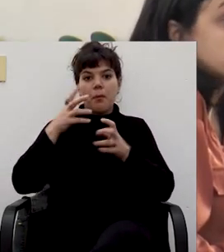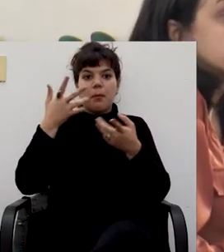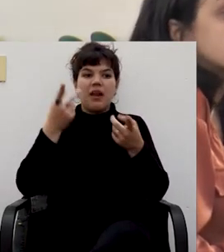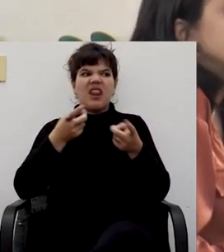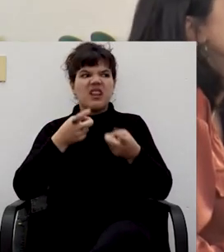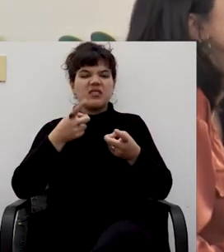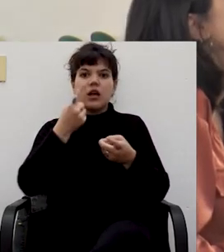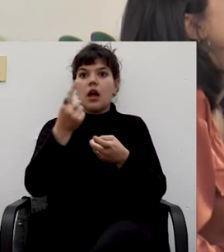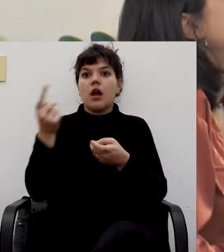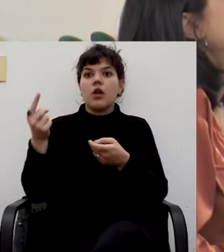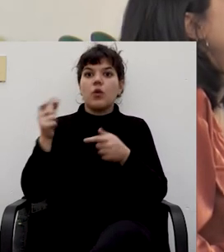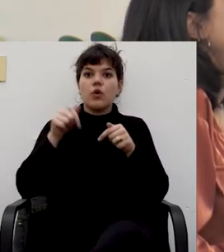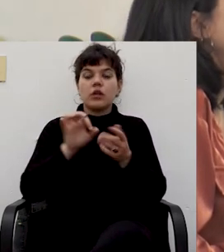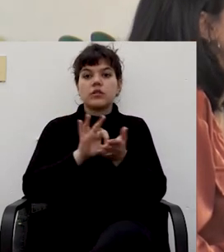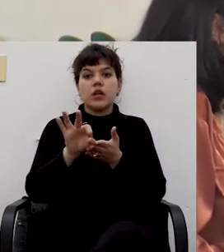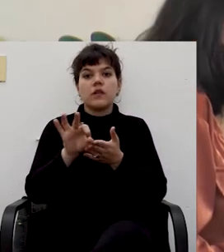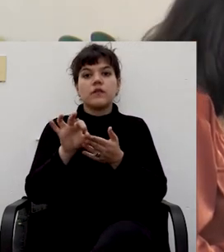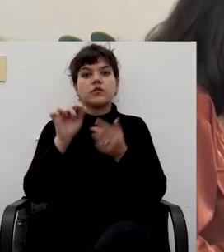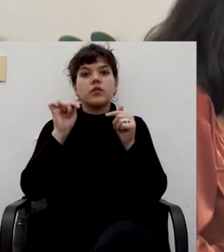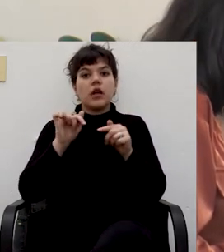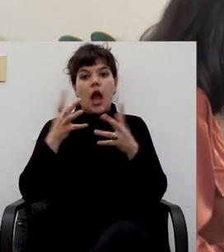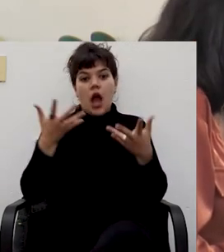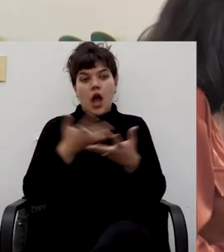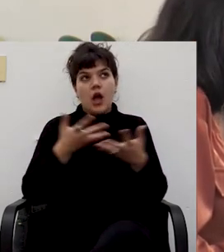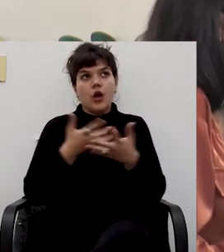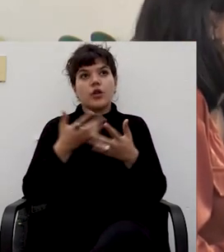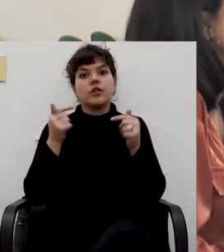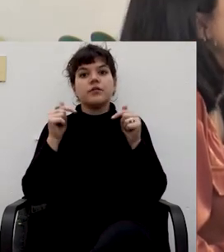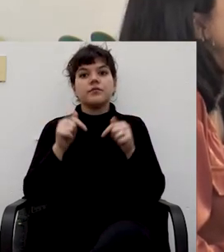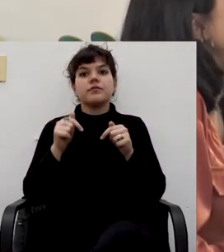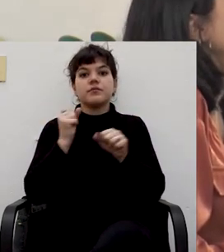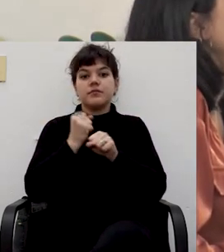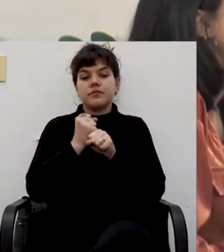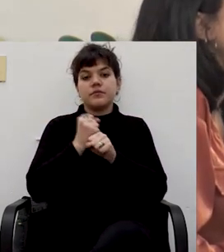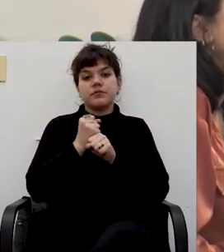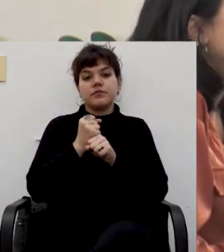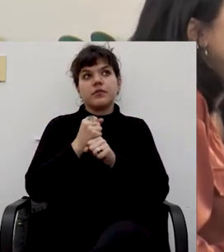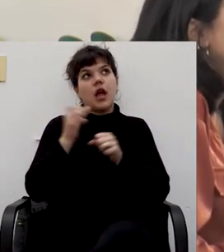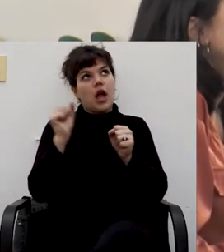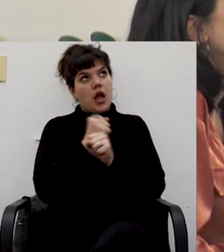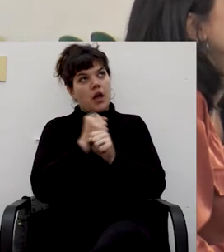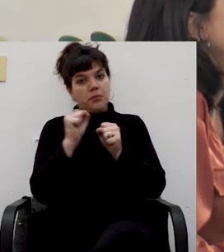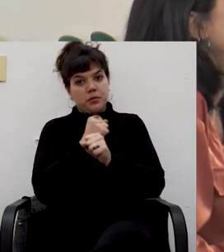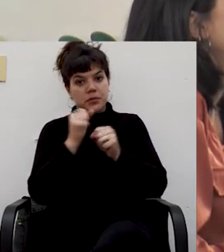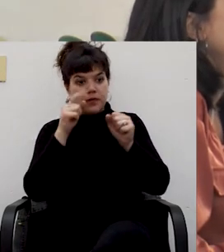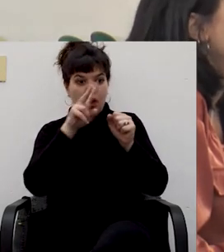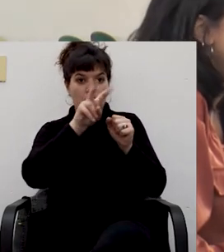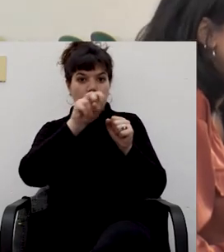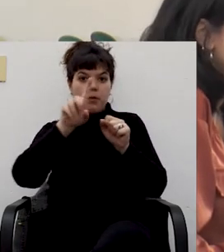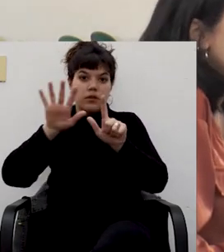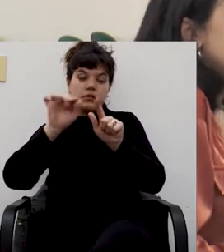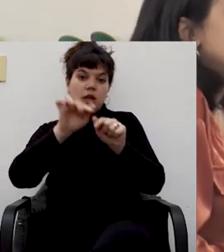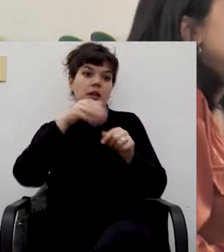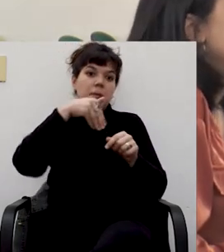de cada uno de estos servicios, en el que actualmente estamos trabajando, que es un protocolo que fue aprobado en 2017 por el